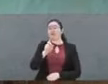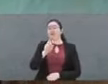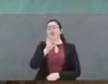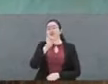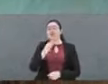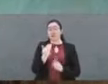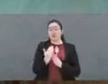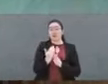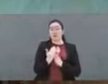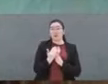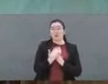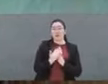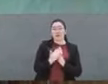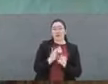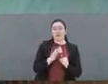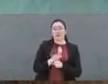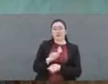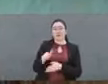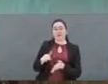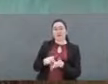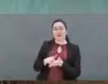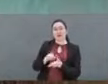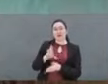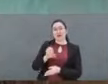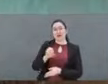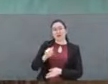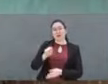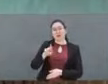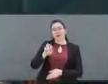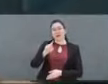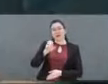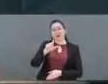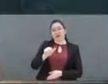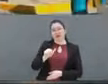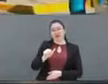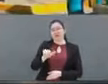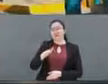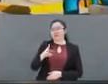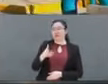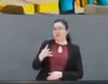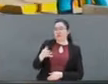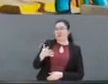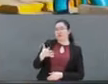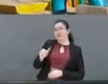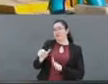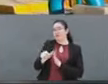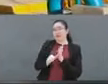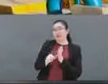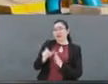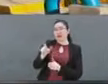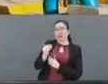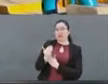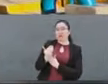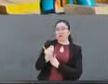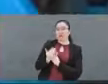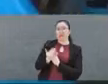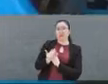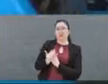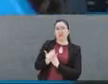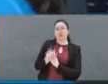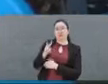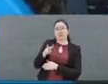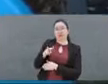agua del sistema Cutzamala, desde hace cerca de 4 o 5 meses. Y aún así sí